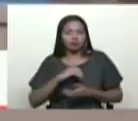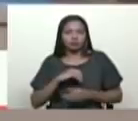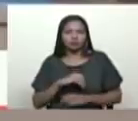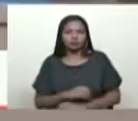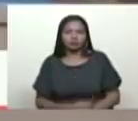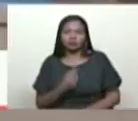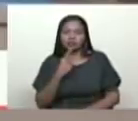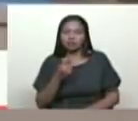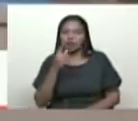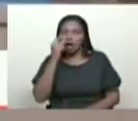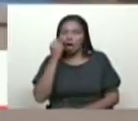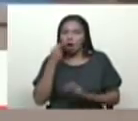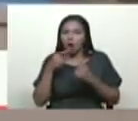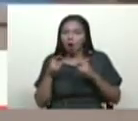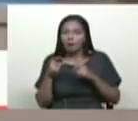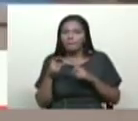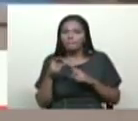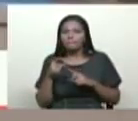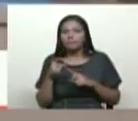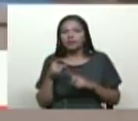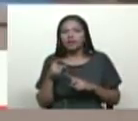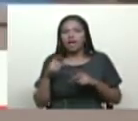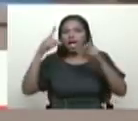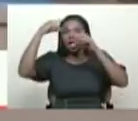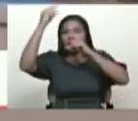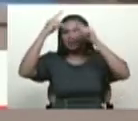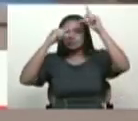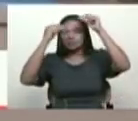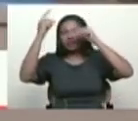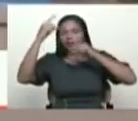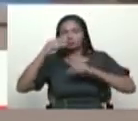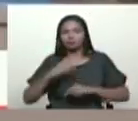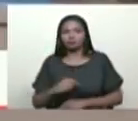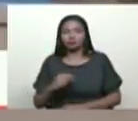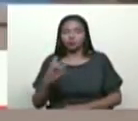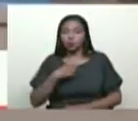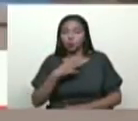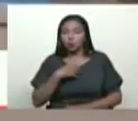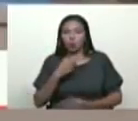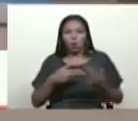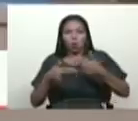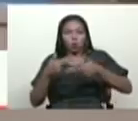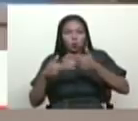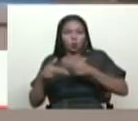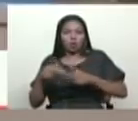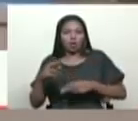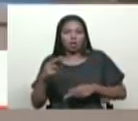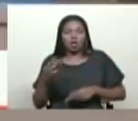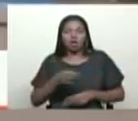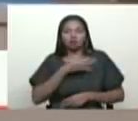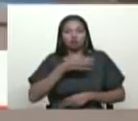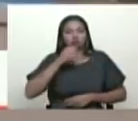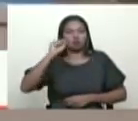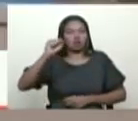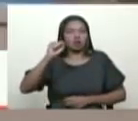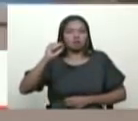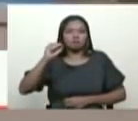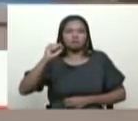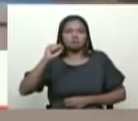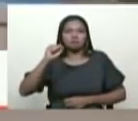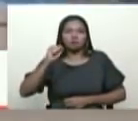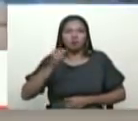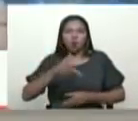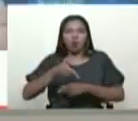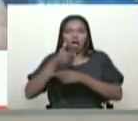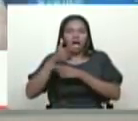Decía Ernesto Che Guevara, el gran Ernesto, no se puede construir el socialismo con las